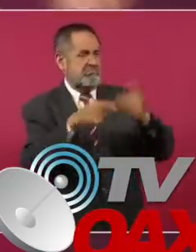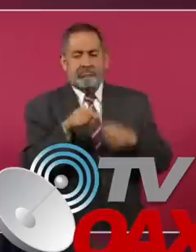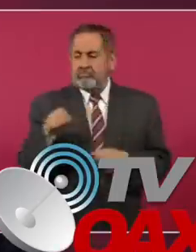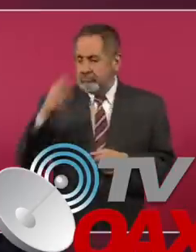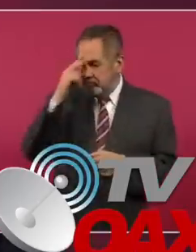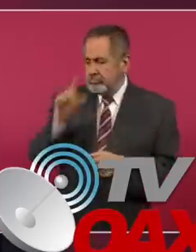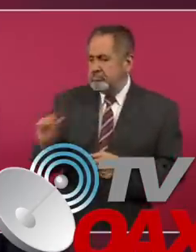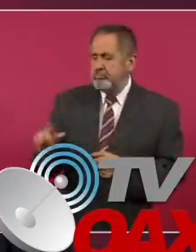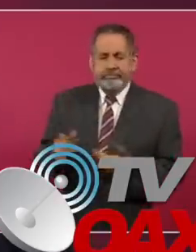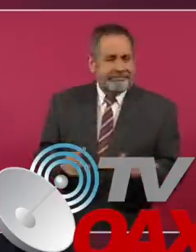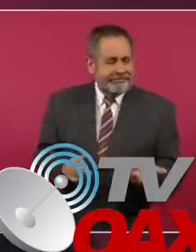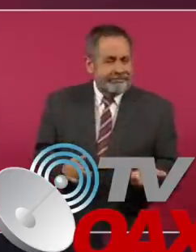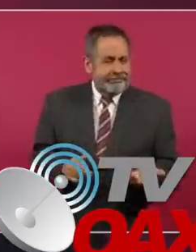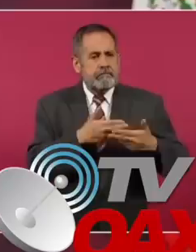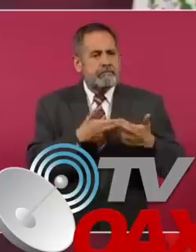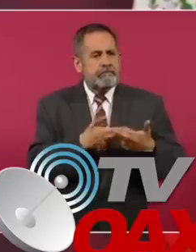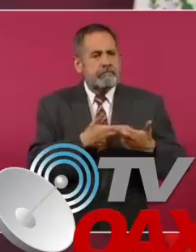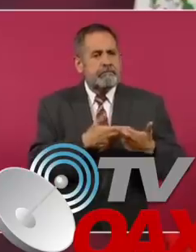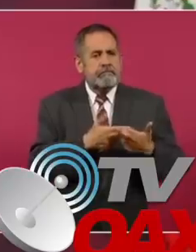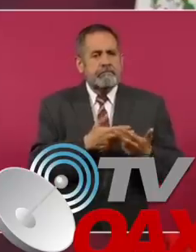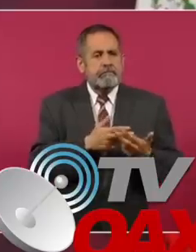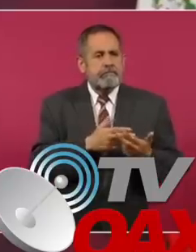los entregaron.